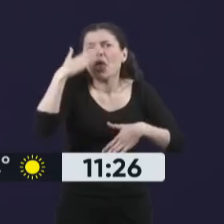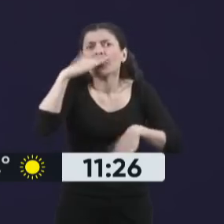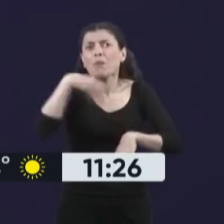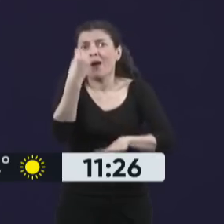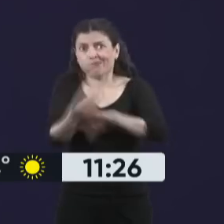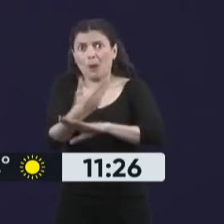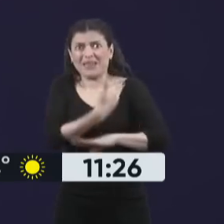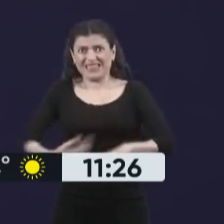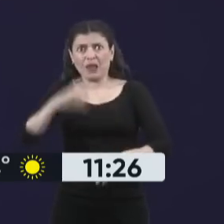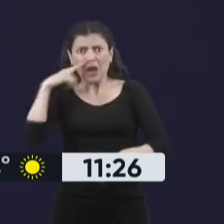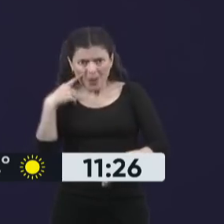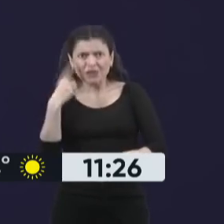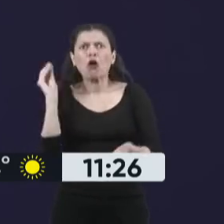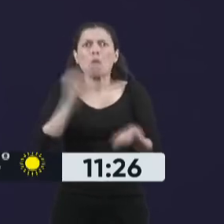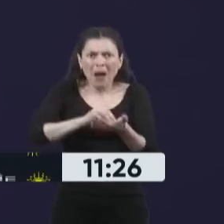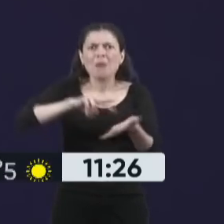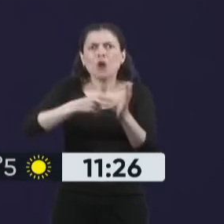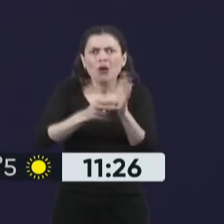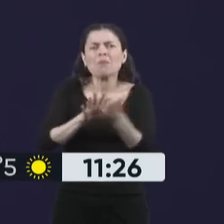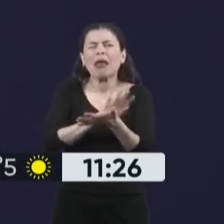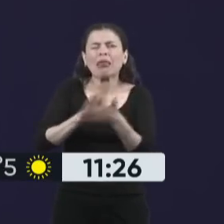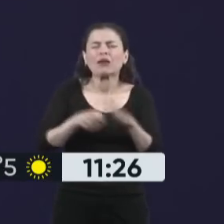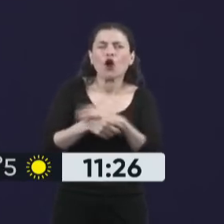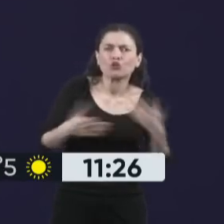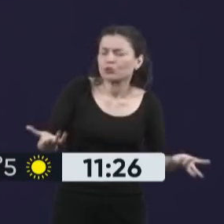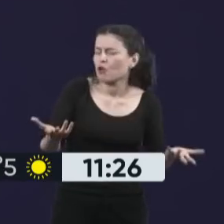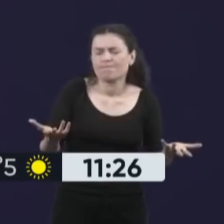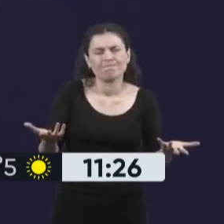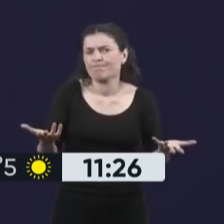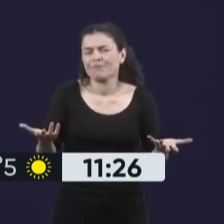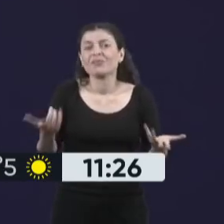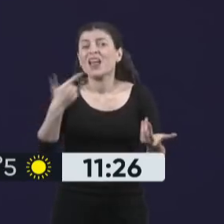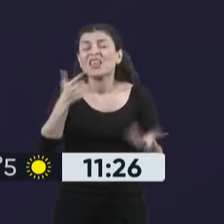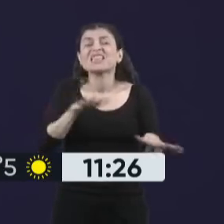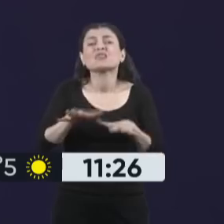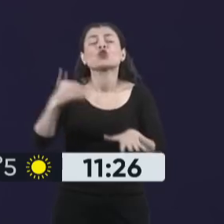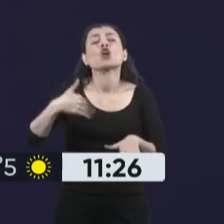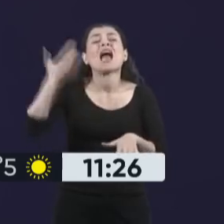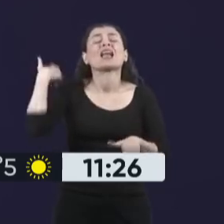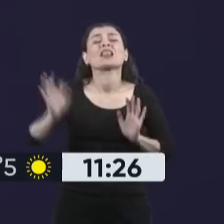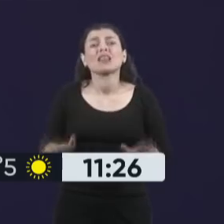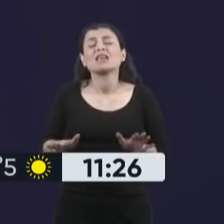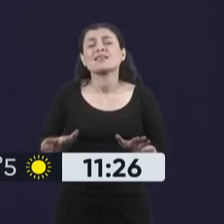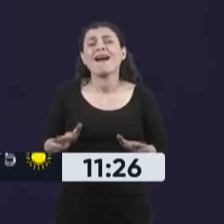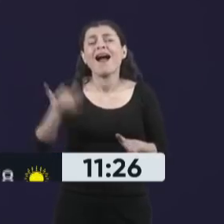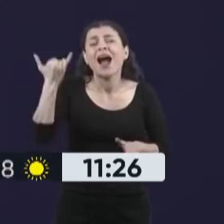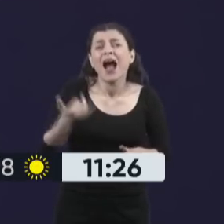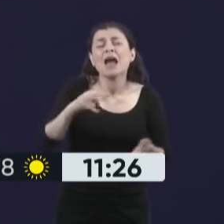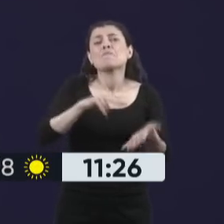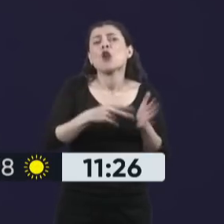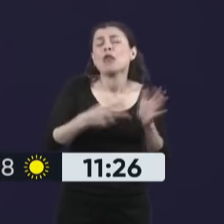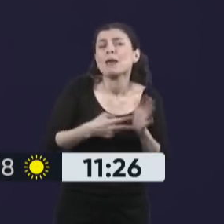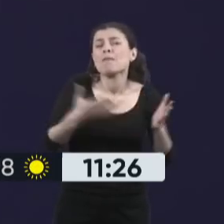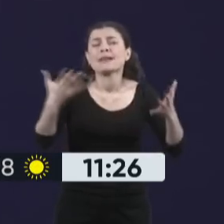éticos, por supuesto, que en una Argentina que tal vez ha tenido o tiene en algunos